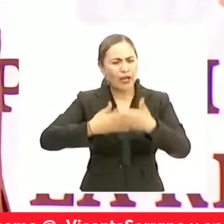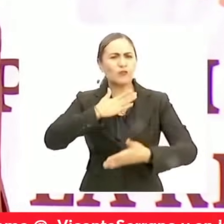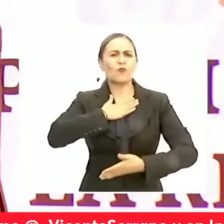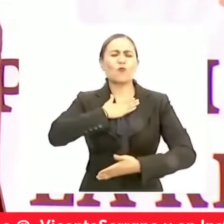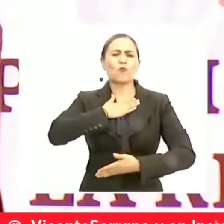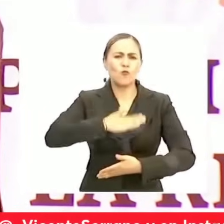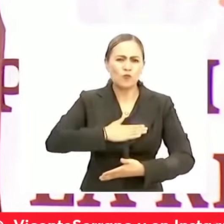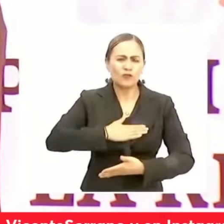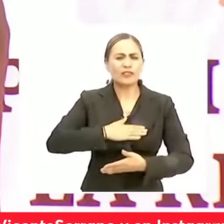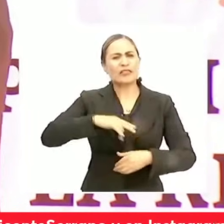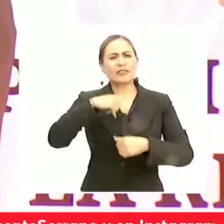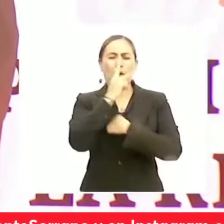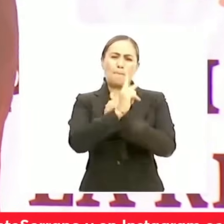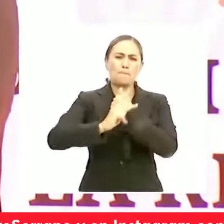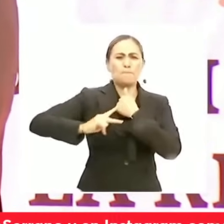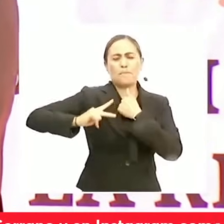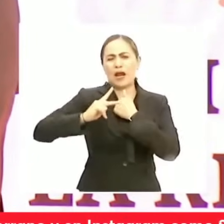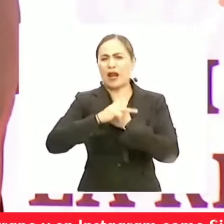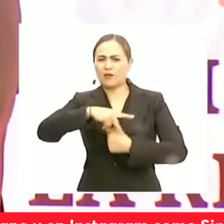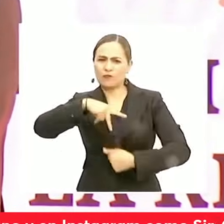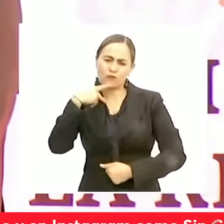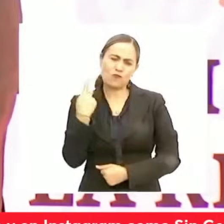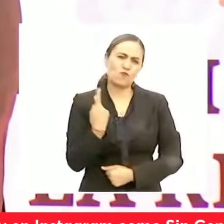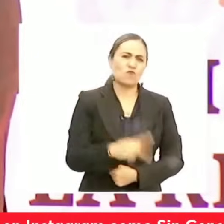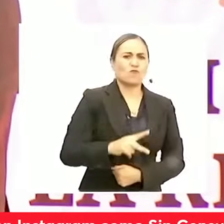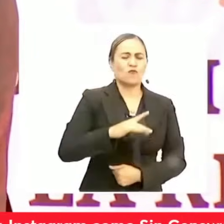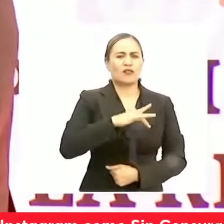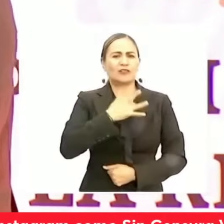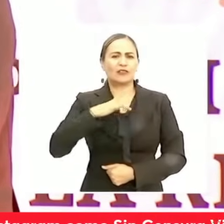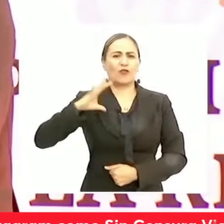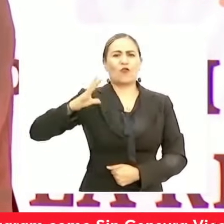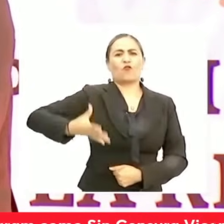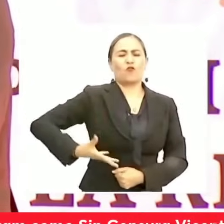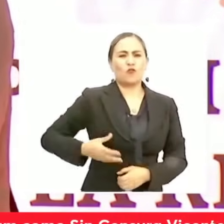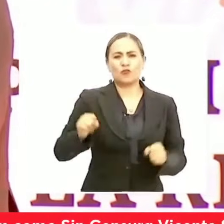patriotismo y bienestar para los pueblos.